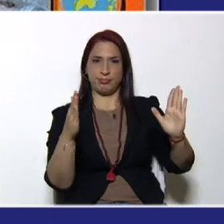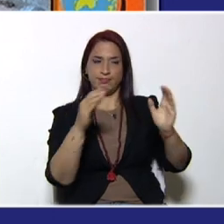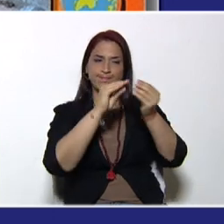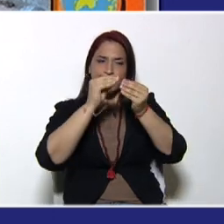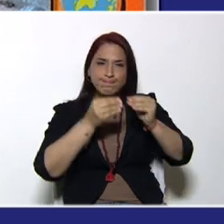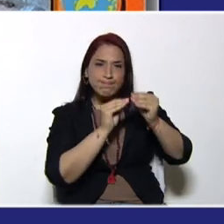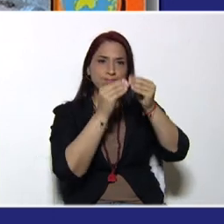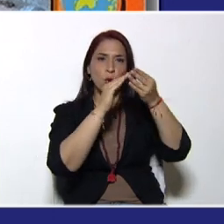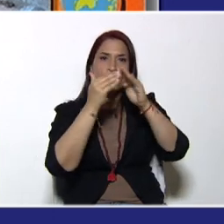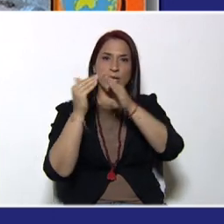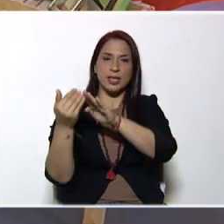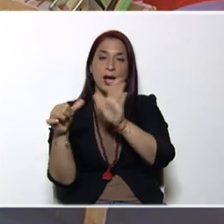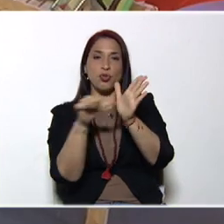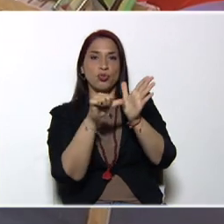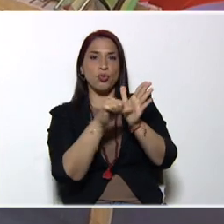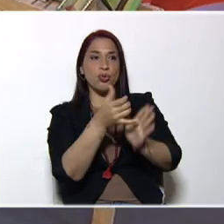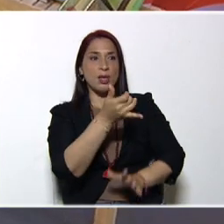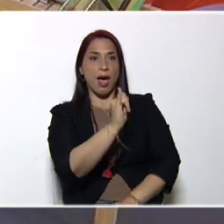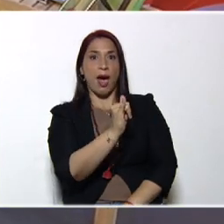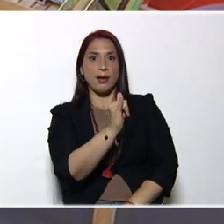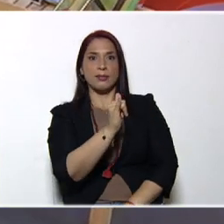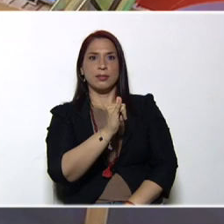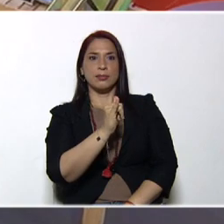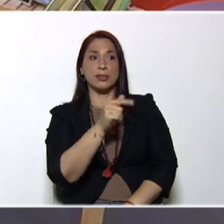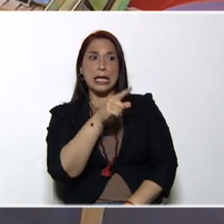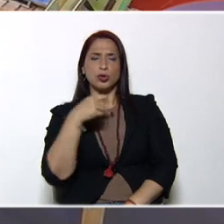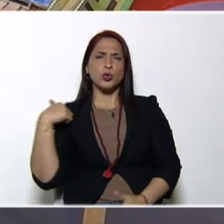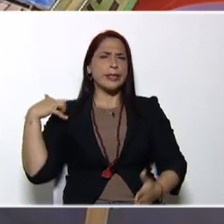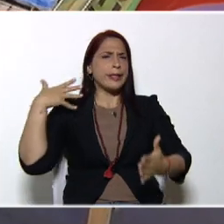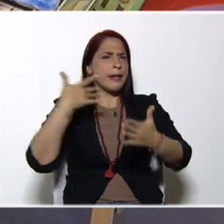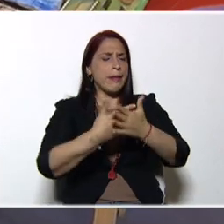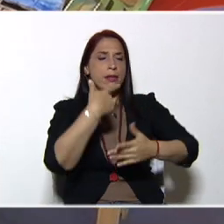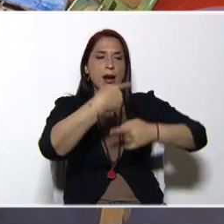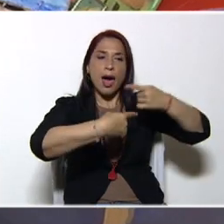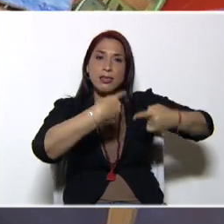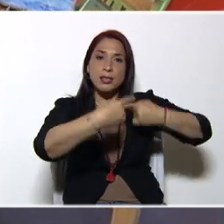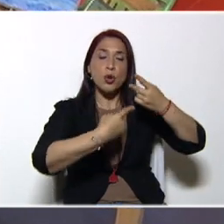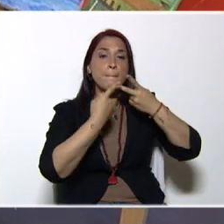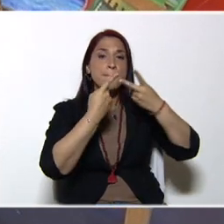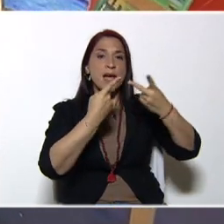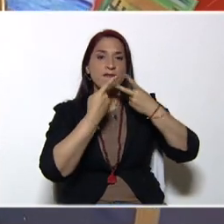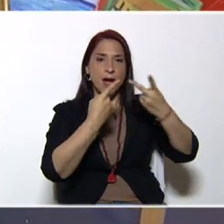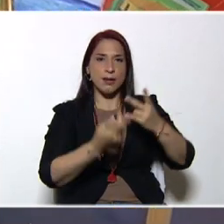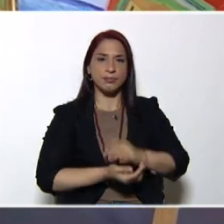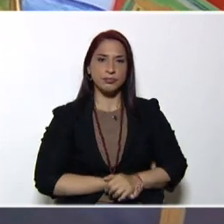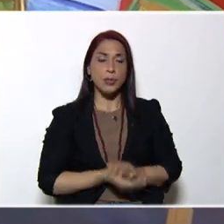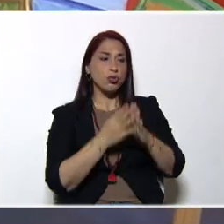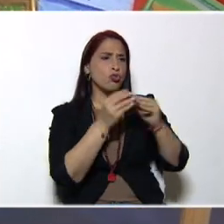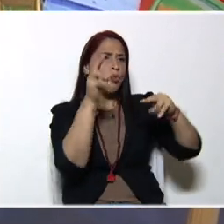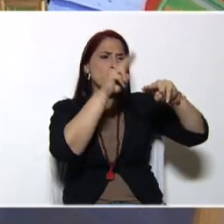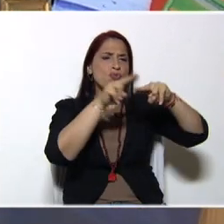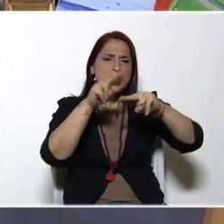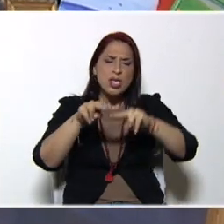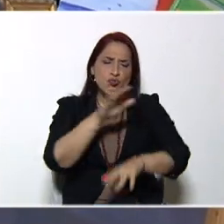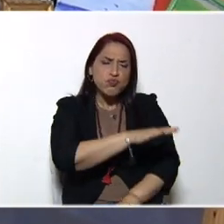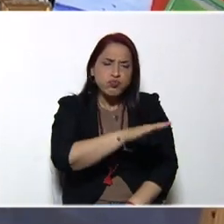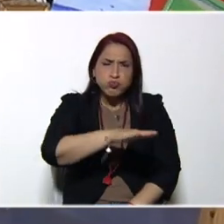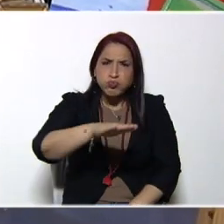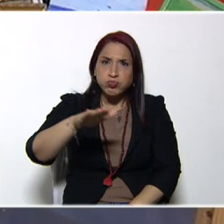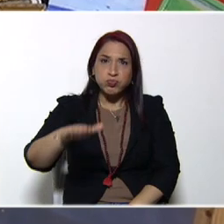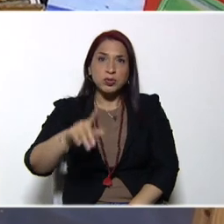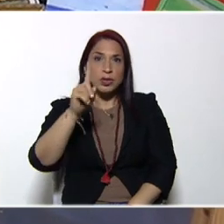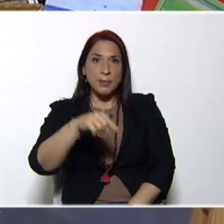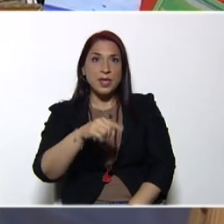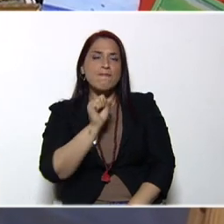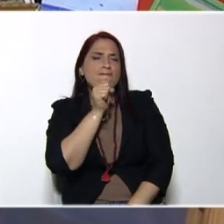comunitario en donde se rescata, porque como fue una tradición, una herencia verbal, todos los niños y todos los